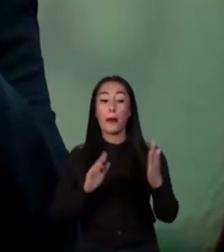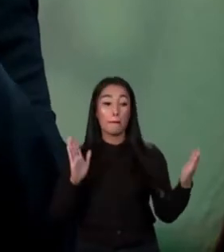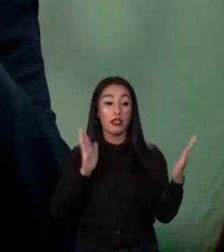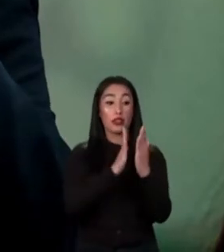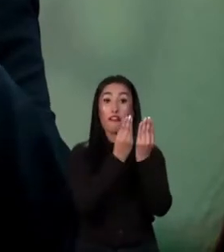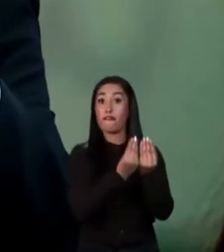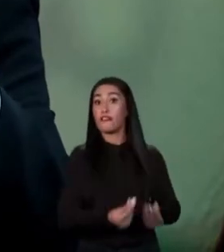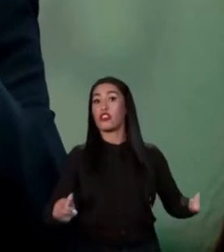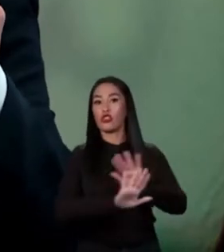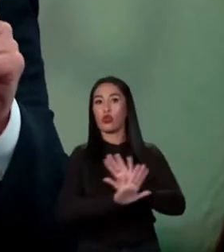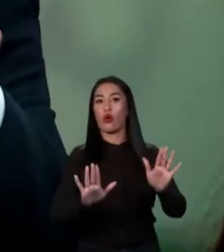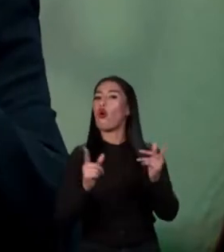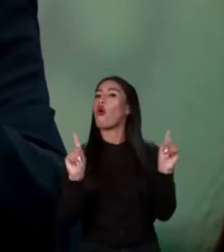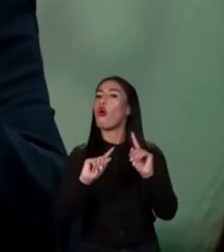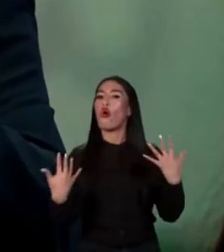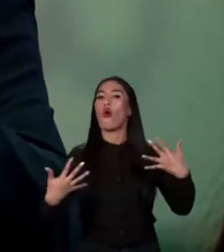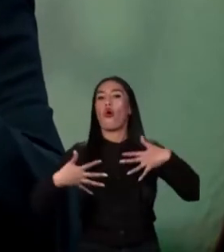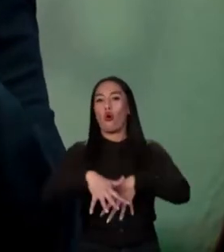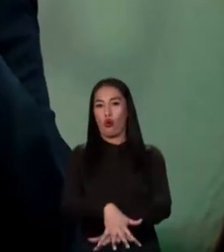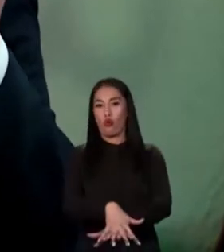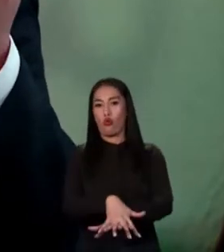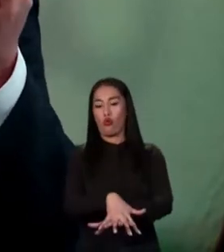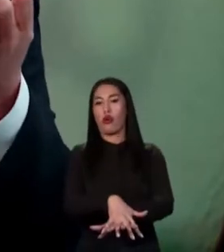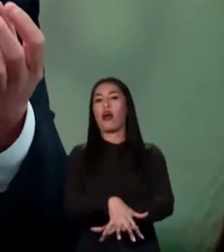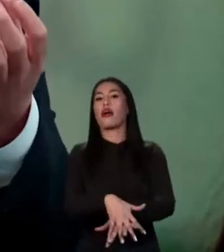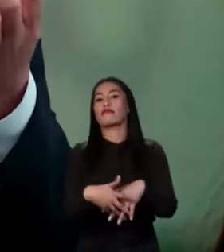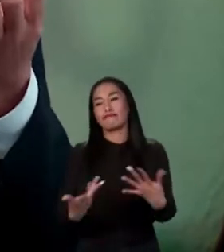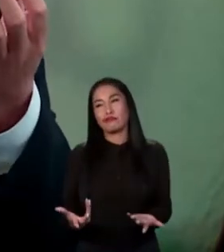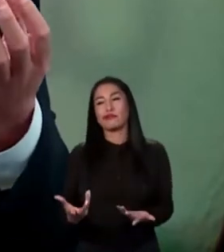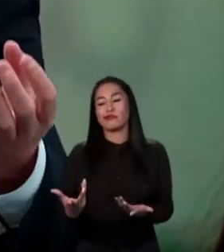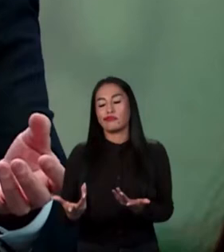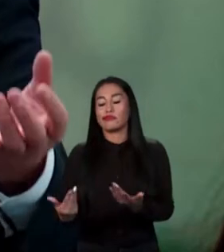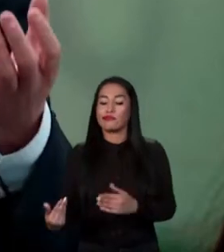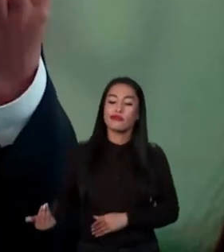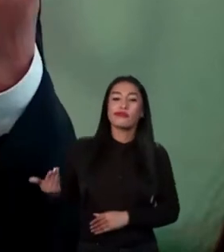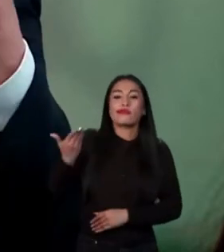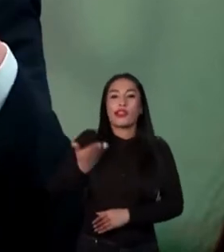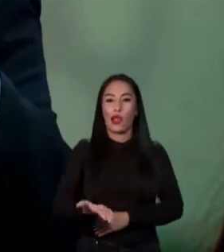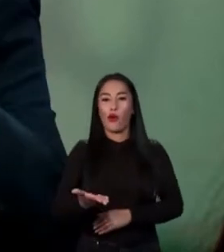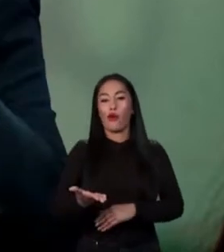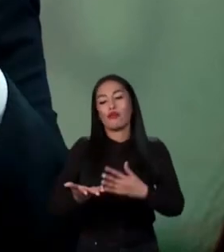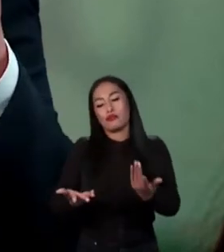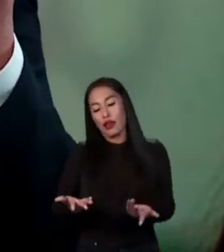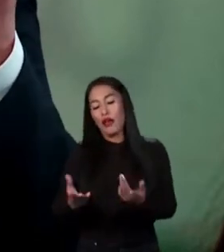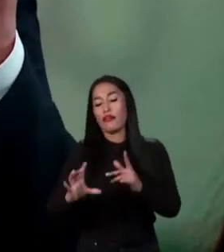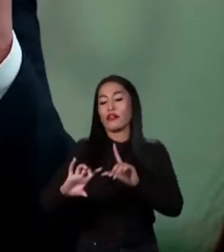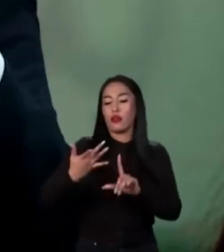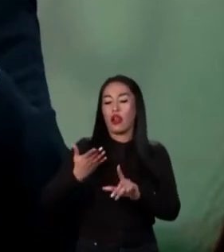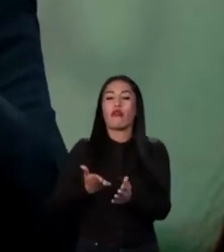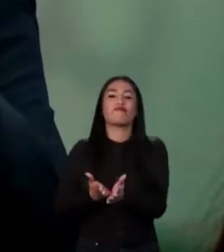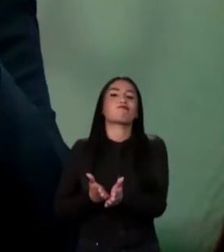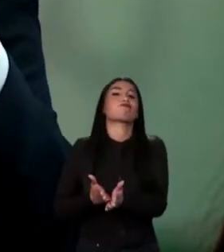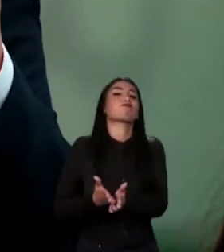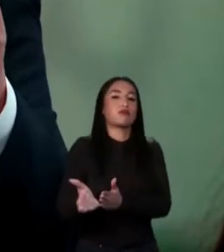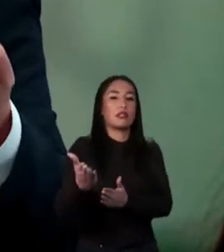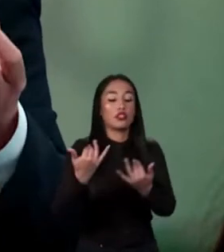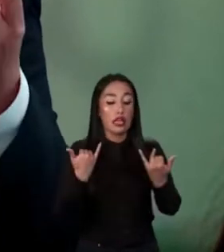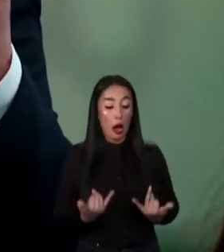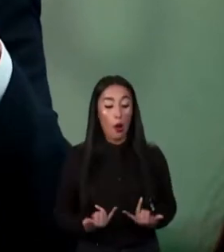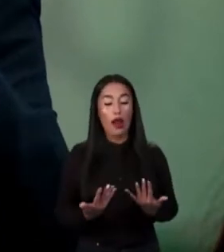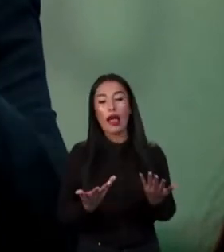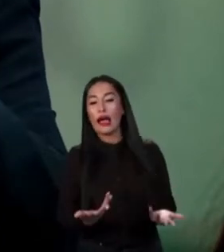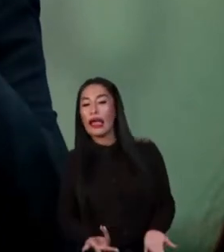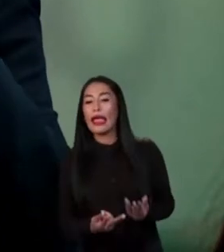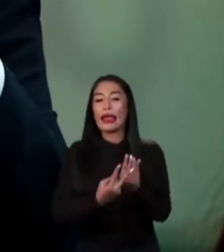es que la híbrida llegó para quedarse y tenemos que hacer que esa presencia la adopte de herramientas tecnológicas